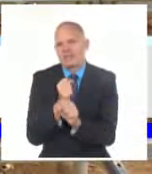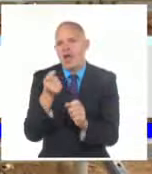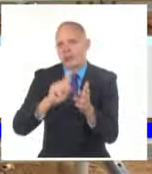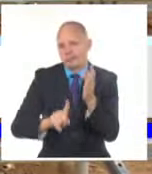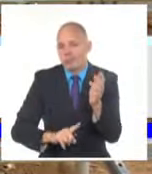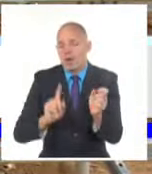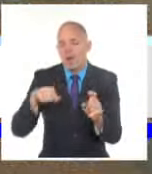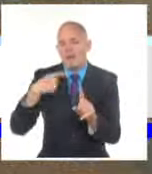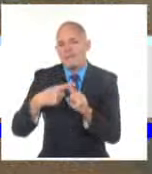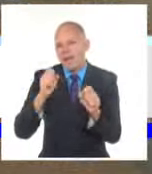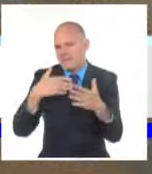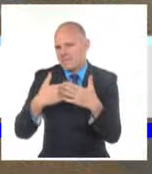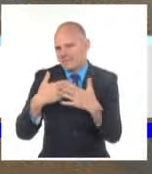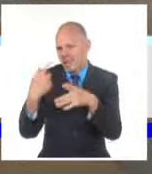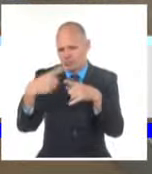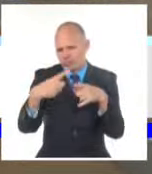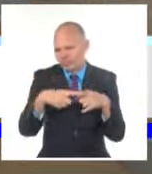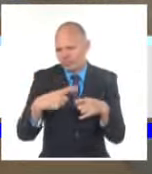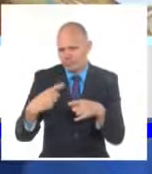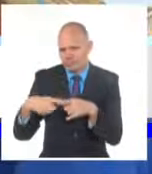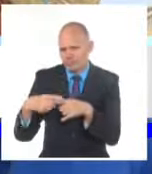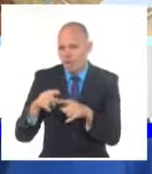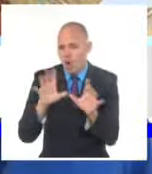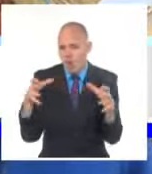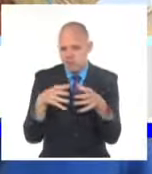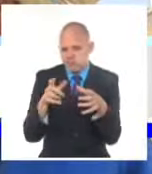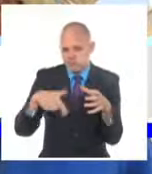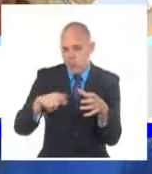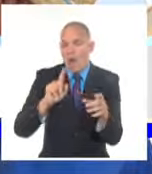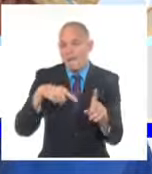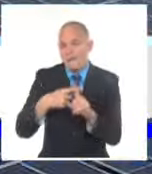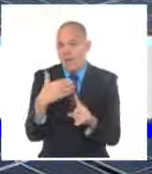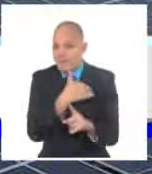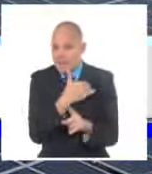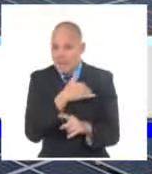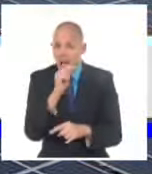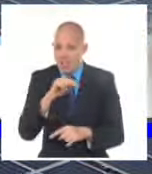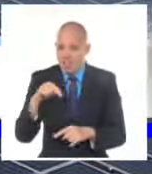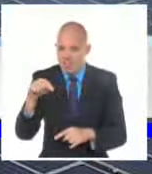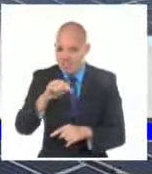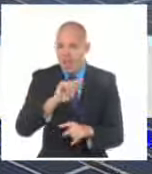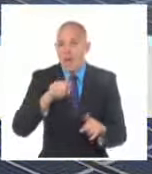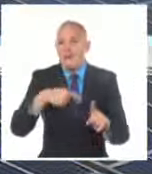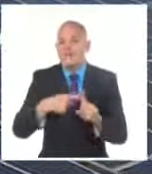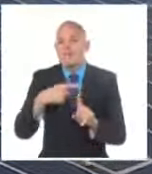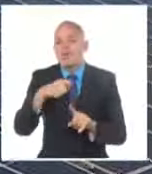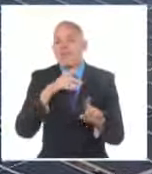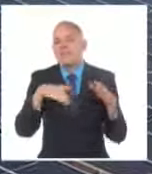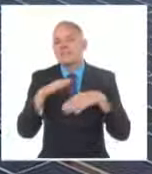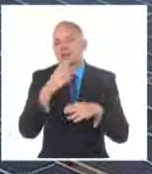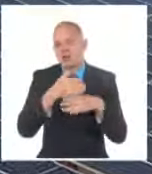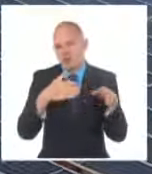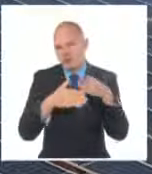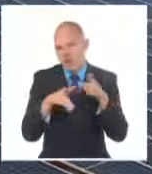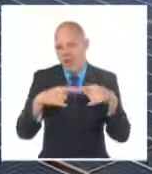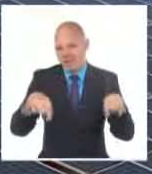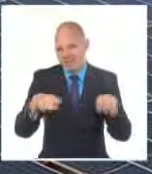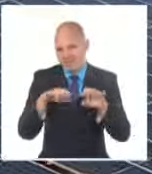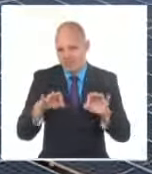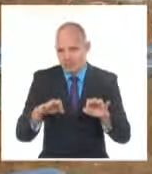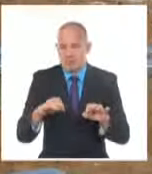Copextel, de la Unión de Construcciones Militares, Rensol y del Ministerio de la Construcción. Junto a estas